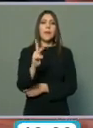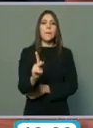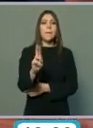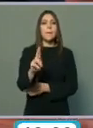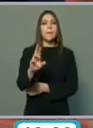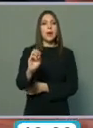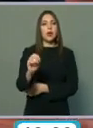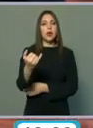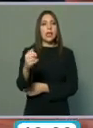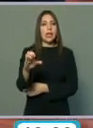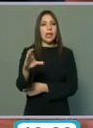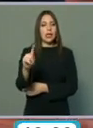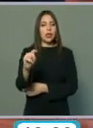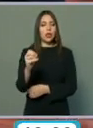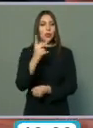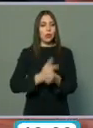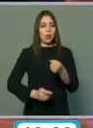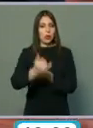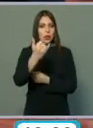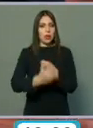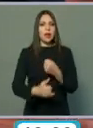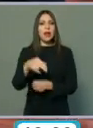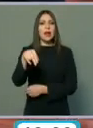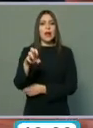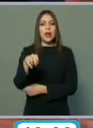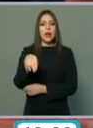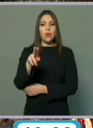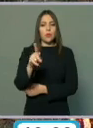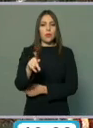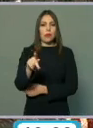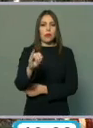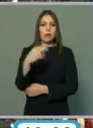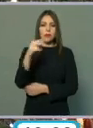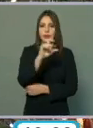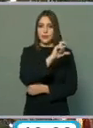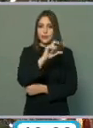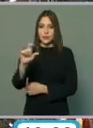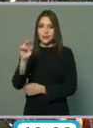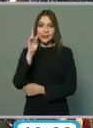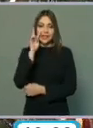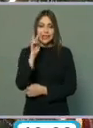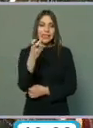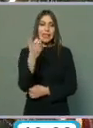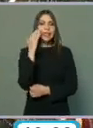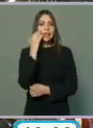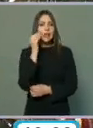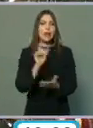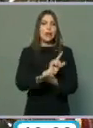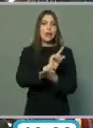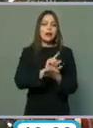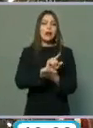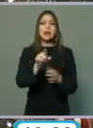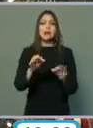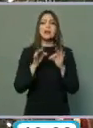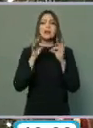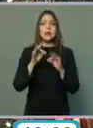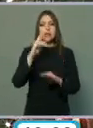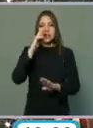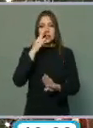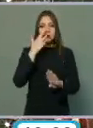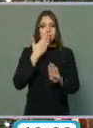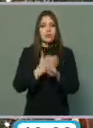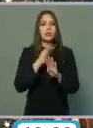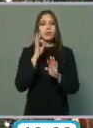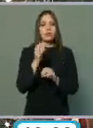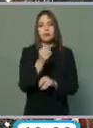Instagram. Promovemos adopciones responsables de perros y gatos. Responsables quiere decir que con un proceso, Claro. no como